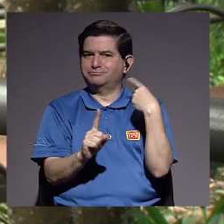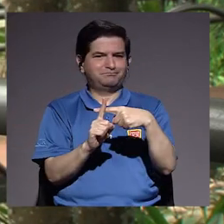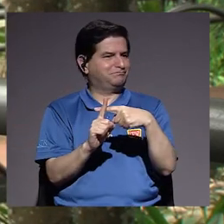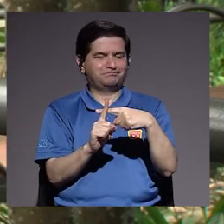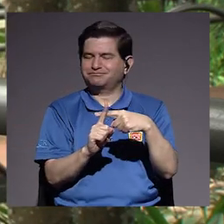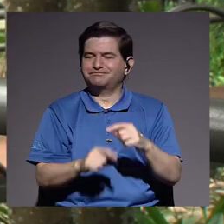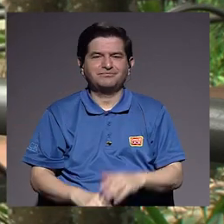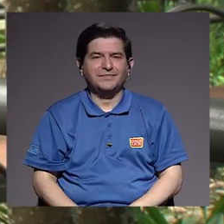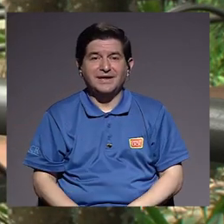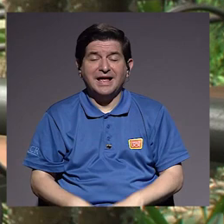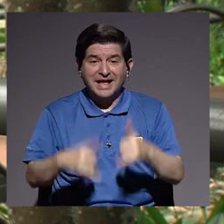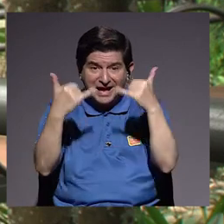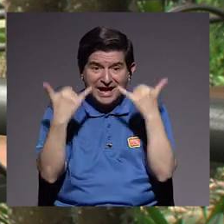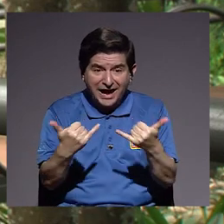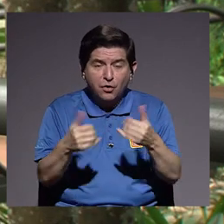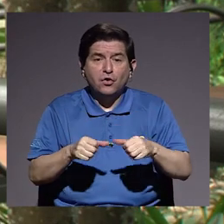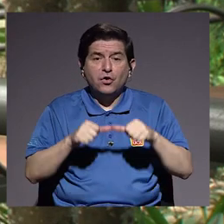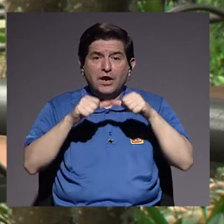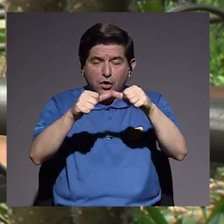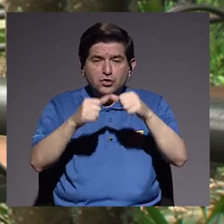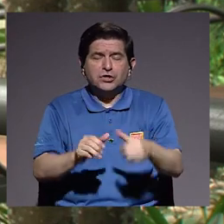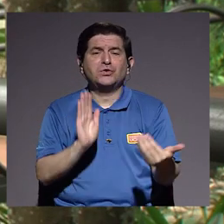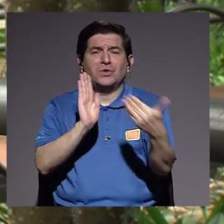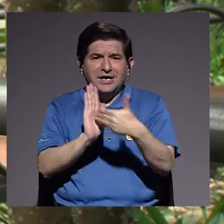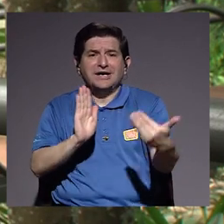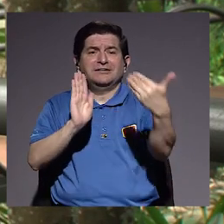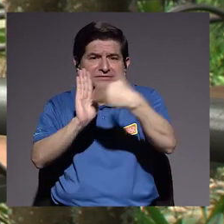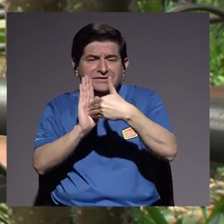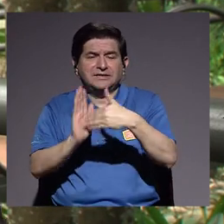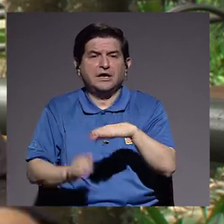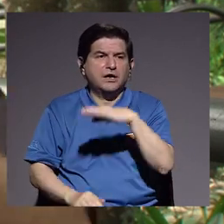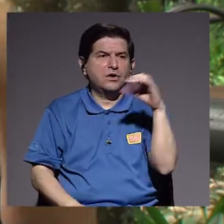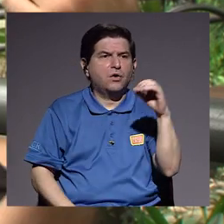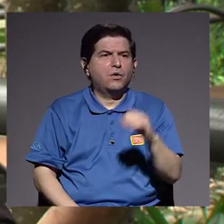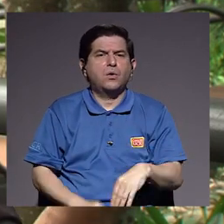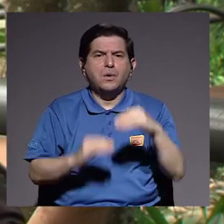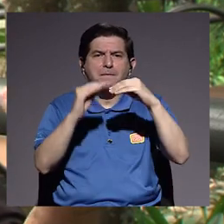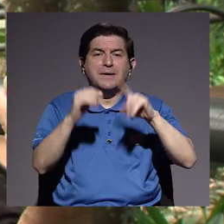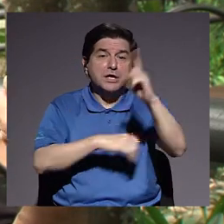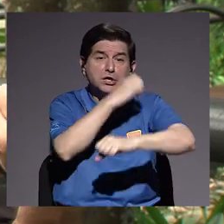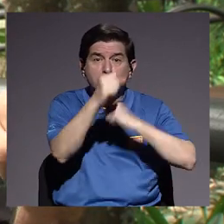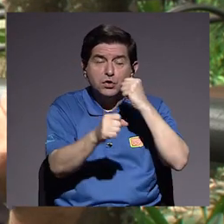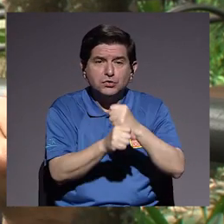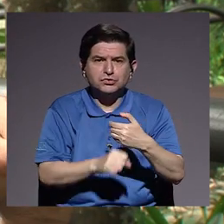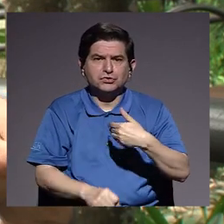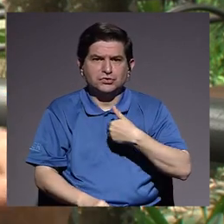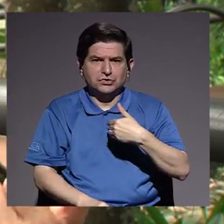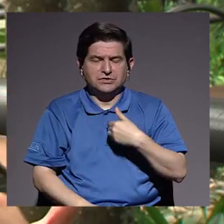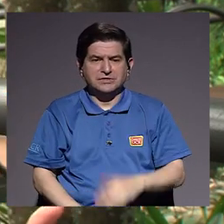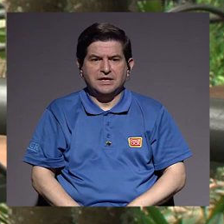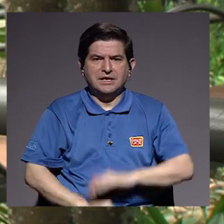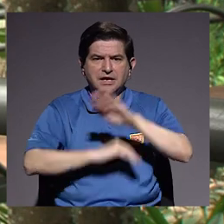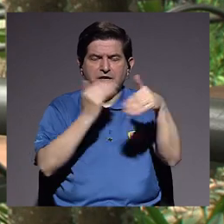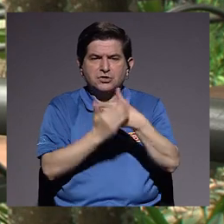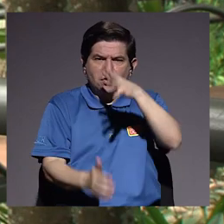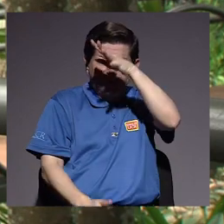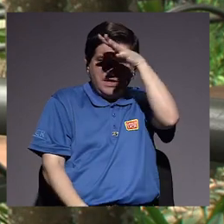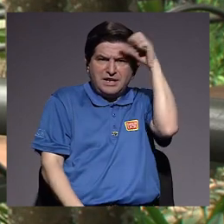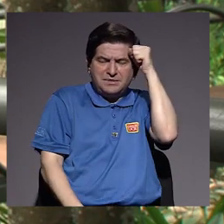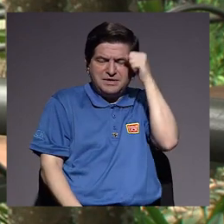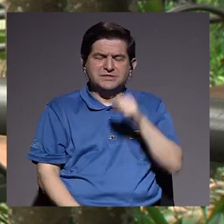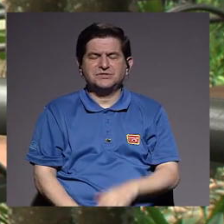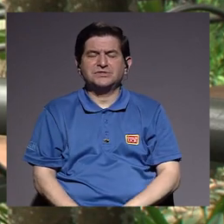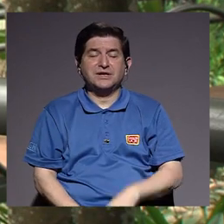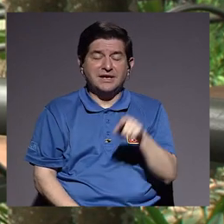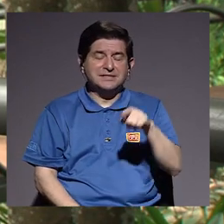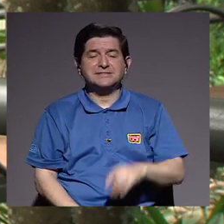de un año teníamos quemas de toda la Amazonia en la Brasil de Bolsonaro, o las quemas más recientes de Australia, ¿verdad? Que básicamente lo que